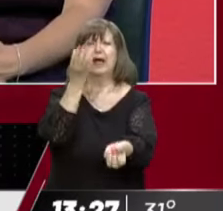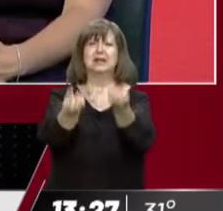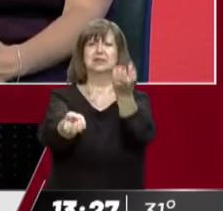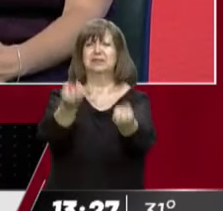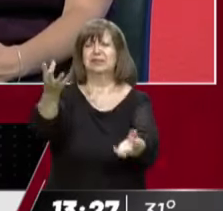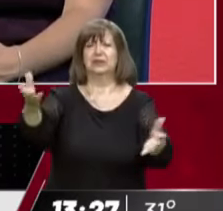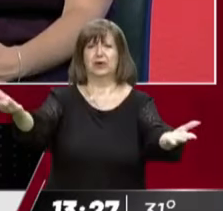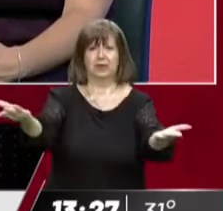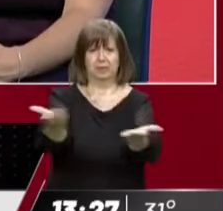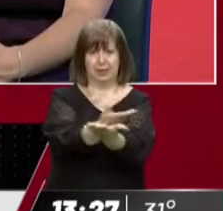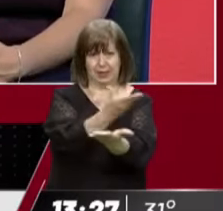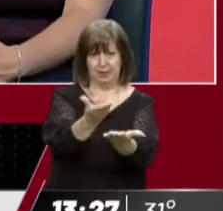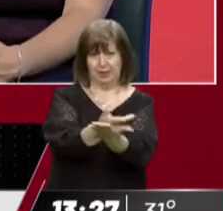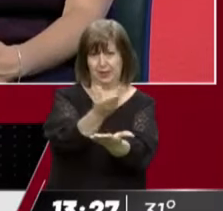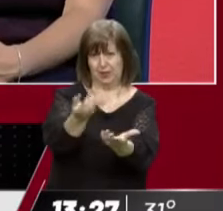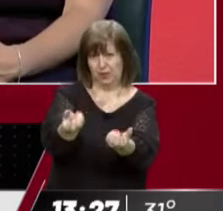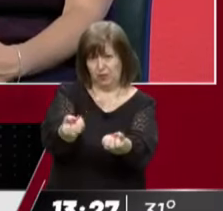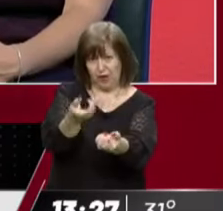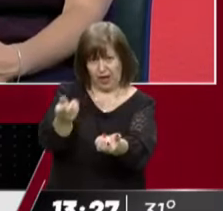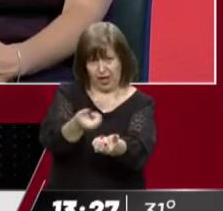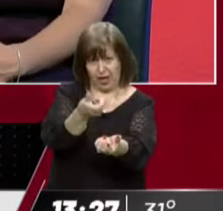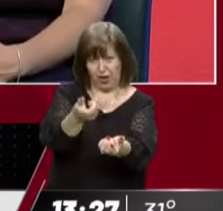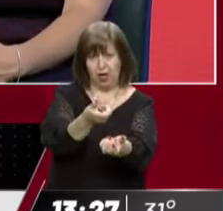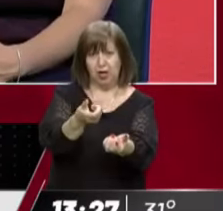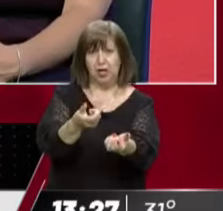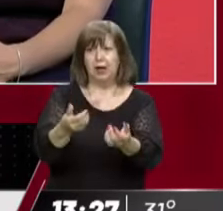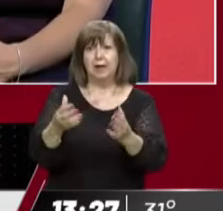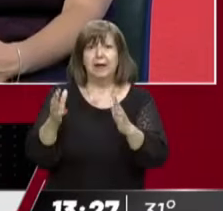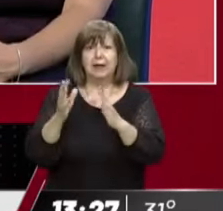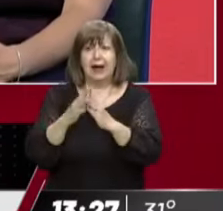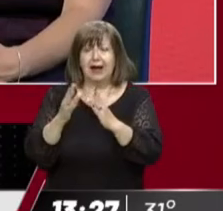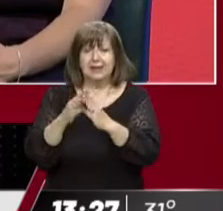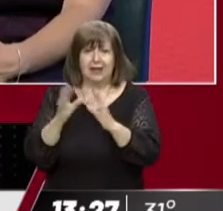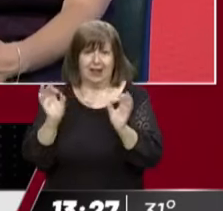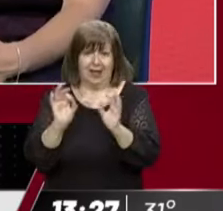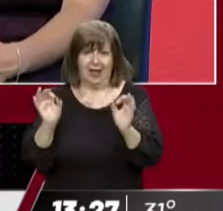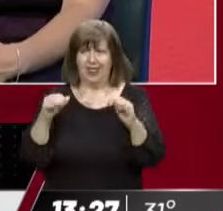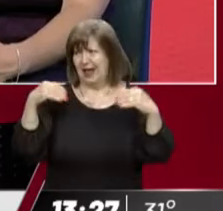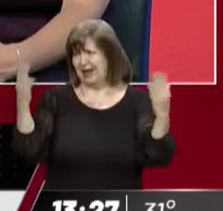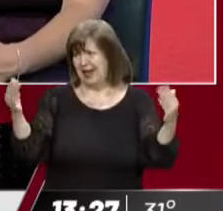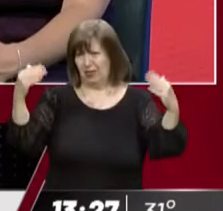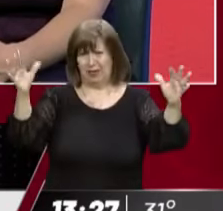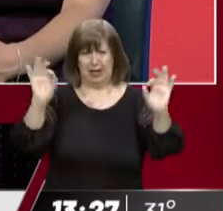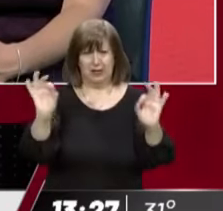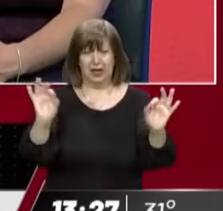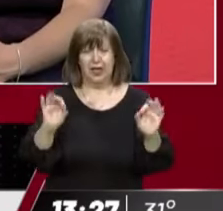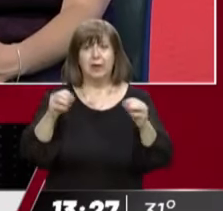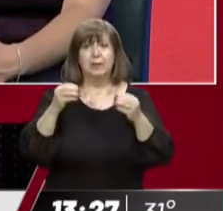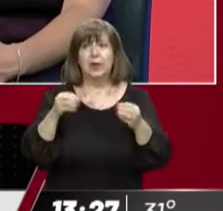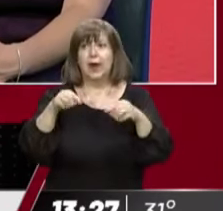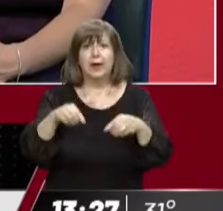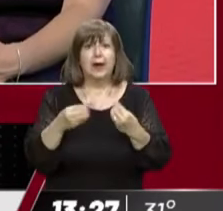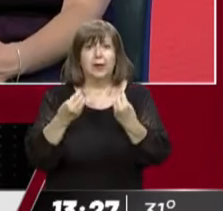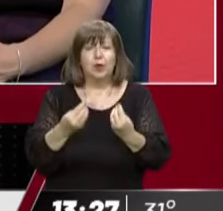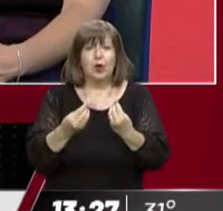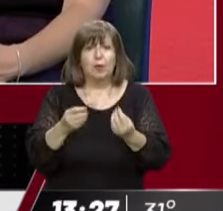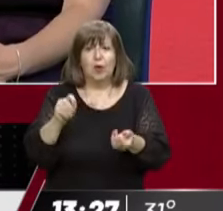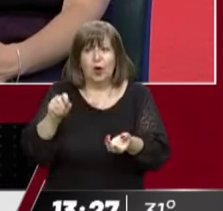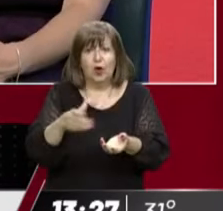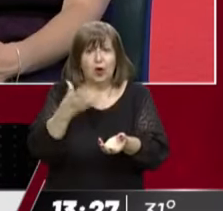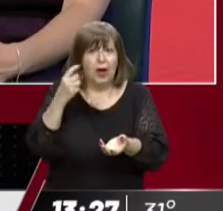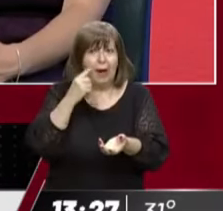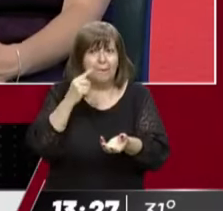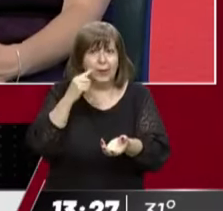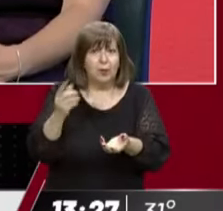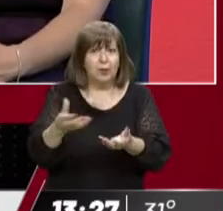Pero no está la intención de quemar casas. Acá claro, los fuegos intencionales se supone, tremendo, sobre todo en la zona que estamos hablando, es